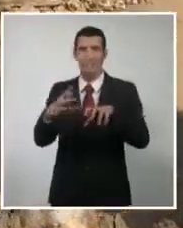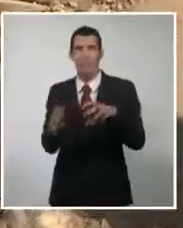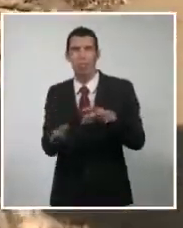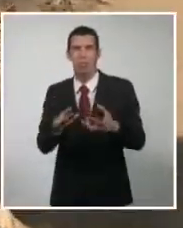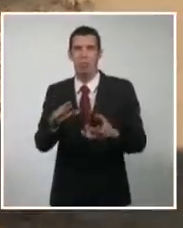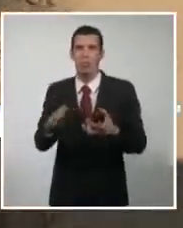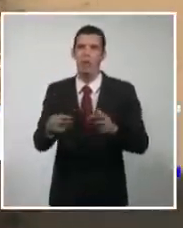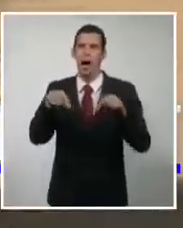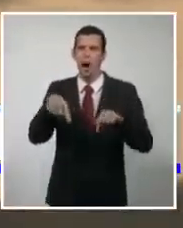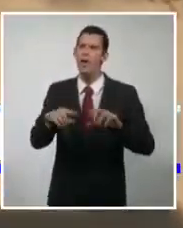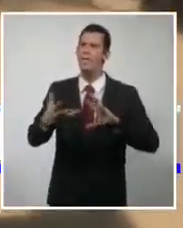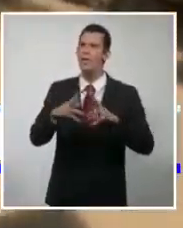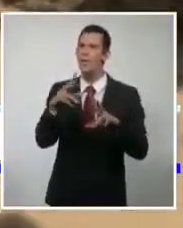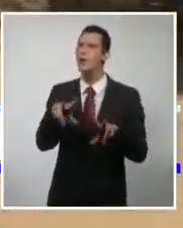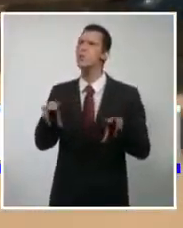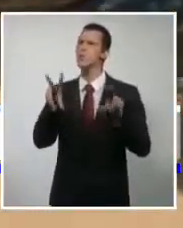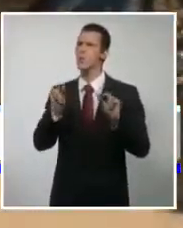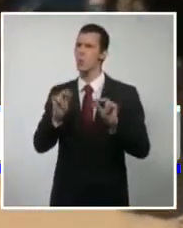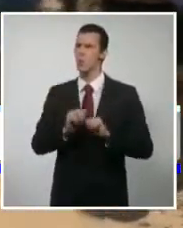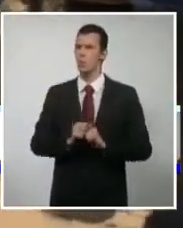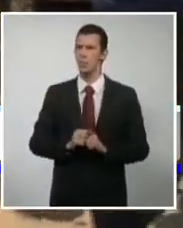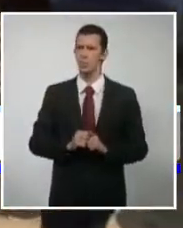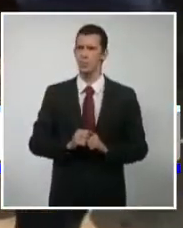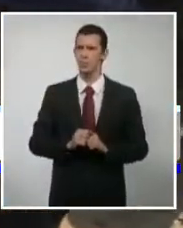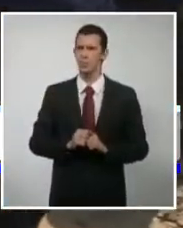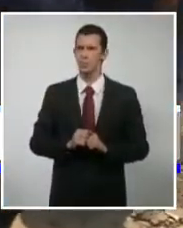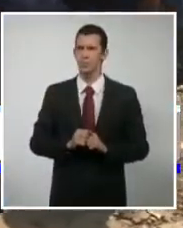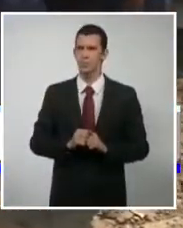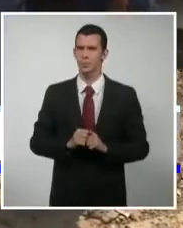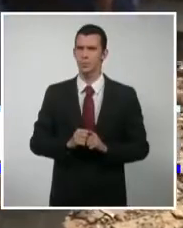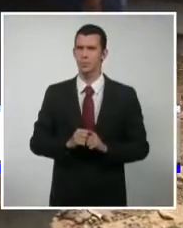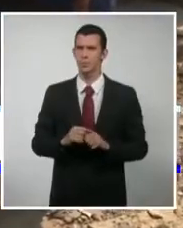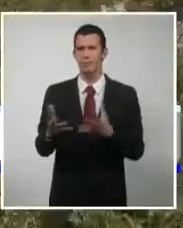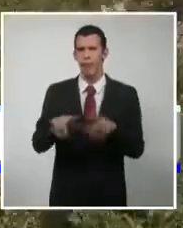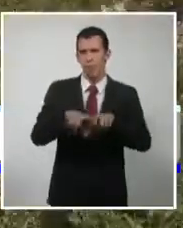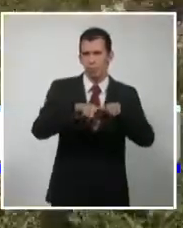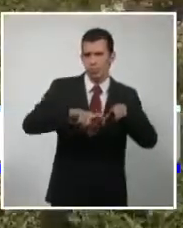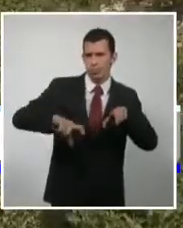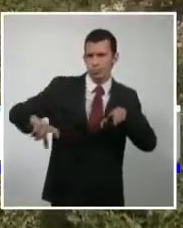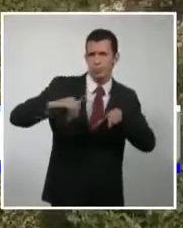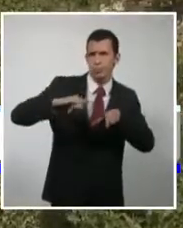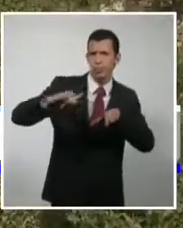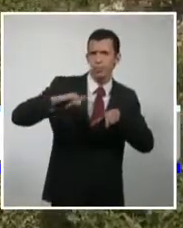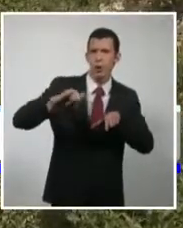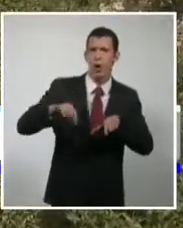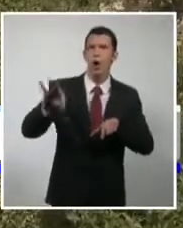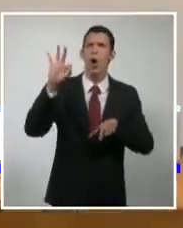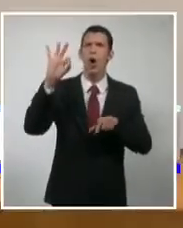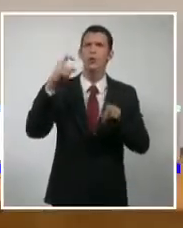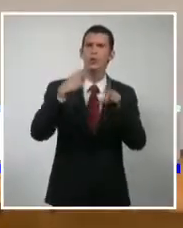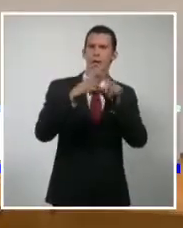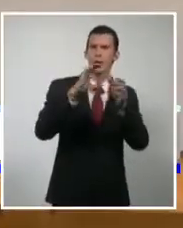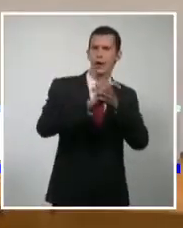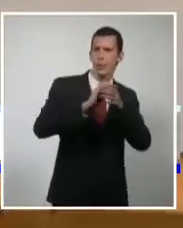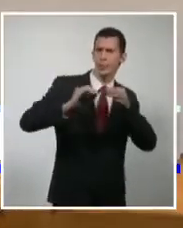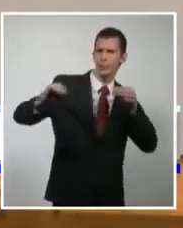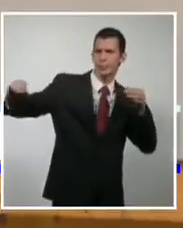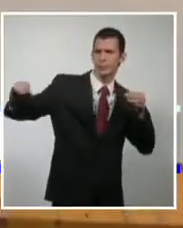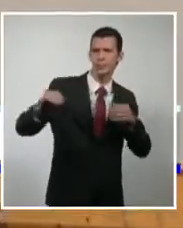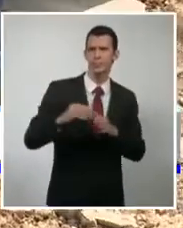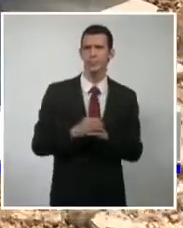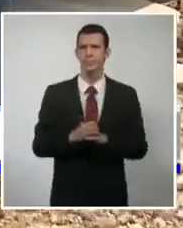La nueva conductora posee una longitud de casi 8 kilómetros. El trazado, con conductos de